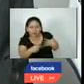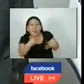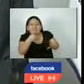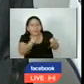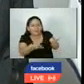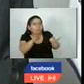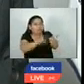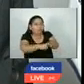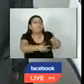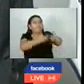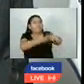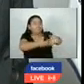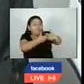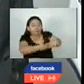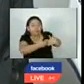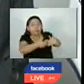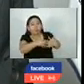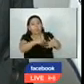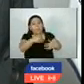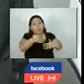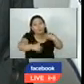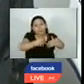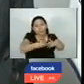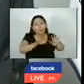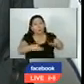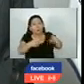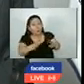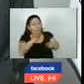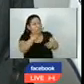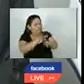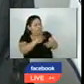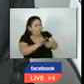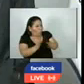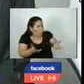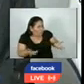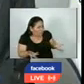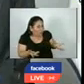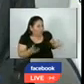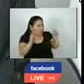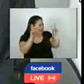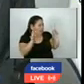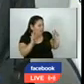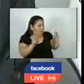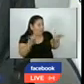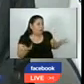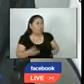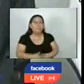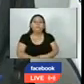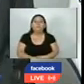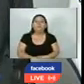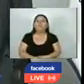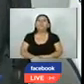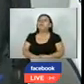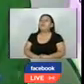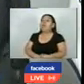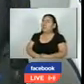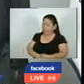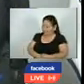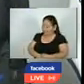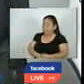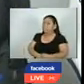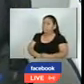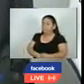que se va a elegir para poder verificar el proceso del voto en el exterior, y cómo se encuentra precisamente este tema al momento. Empresas